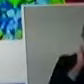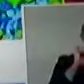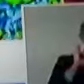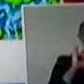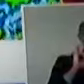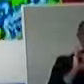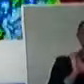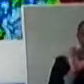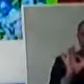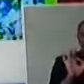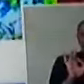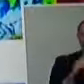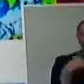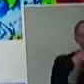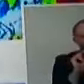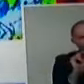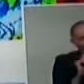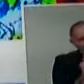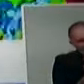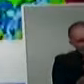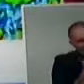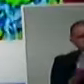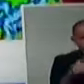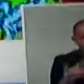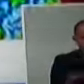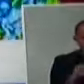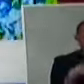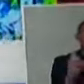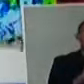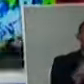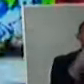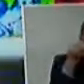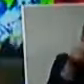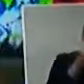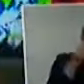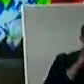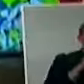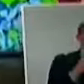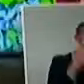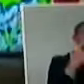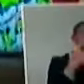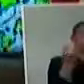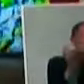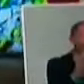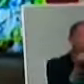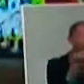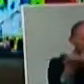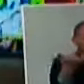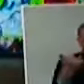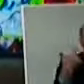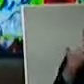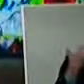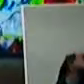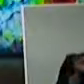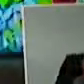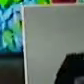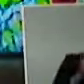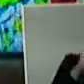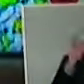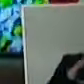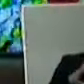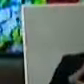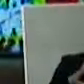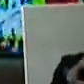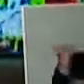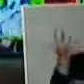Hemos demorado algo, estábamos haciendo el análisis de la entrada por segunda vez en territorio cubano de la zona central de